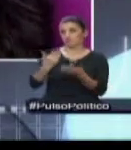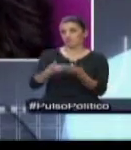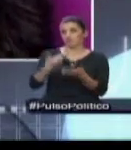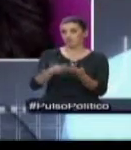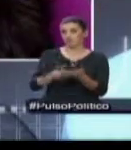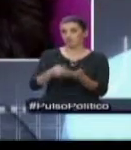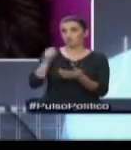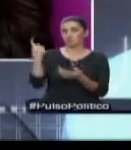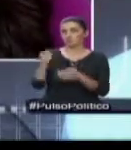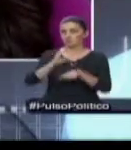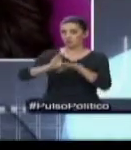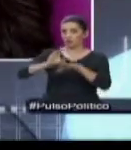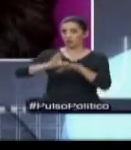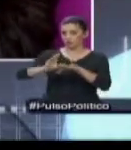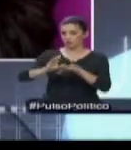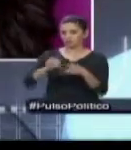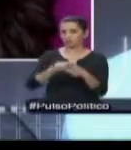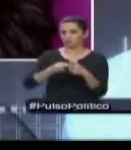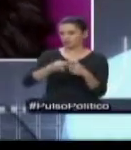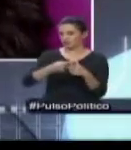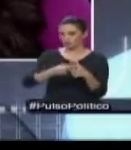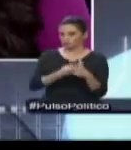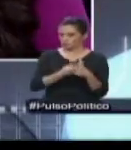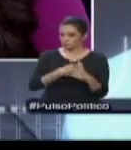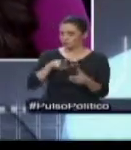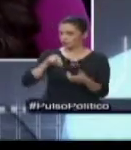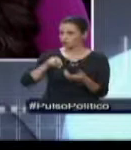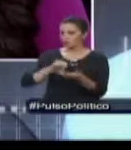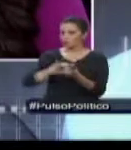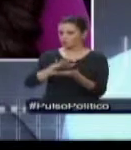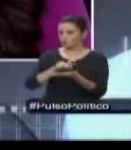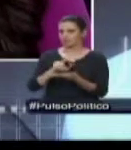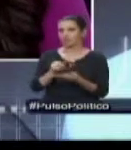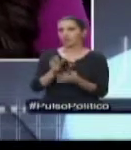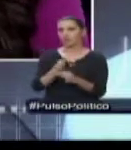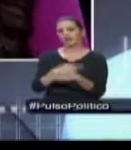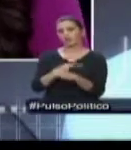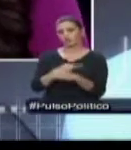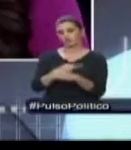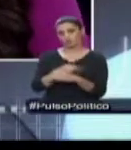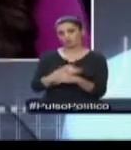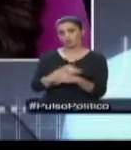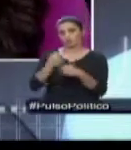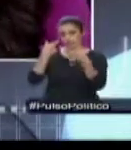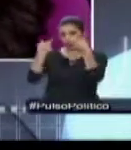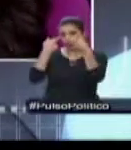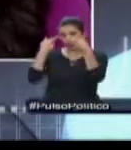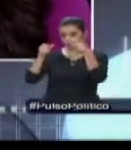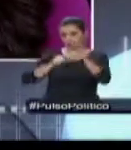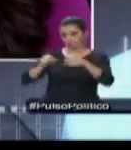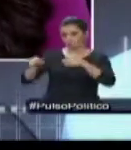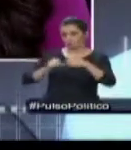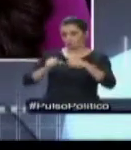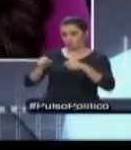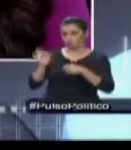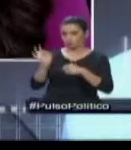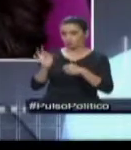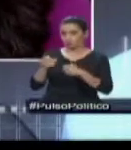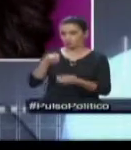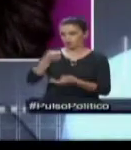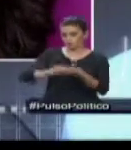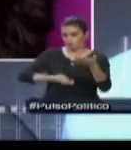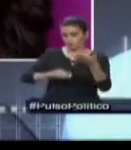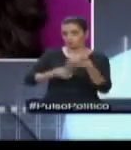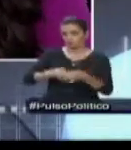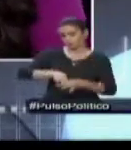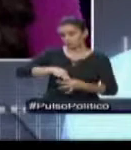recomendaciones de tal manera que no se elimina la facultad o el control administrativo o la imposición de responsabilidades